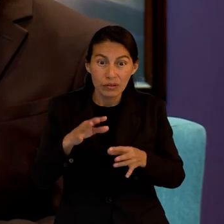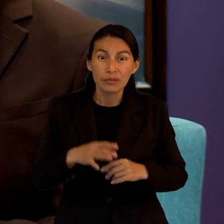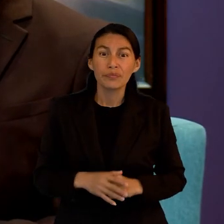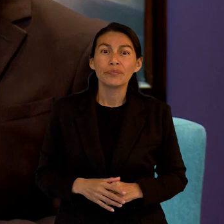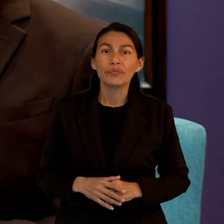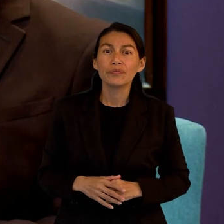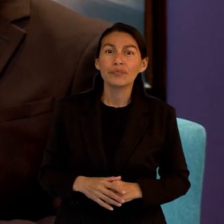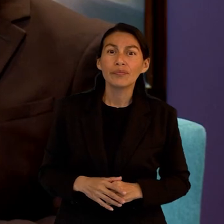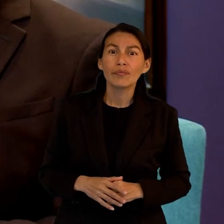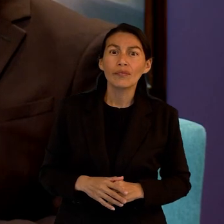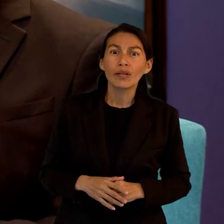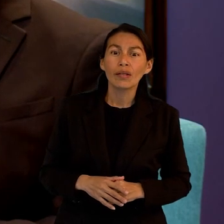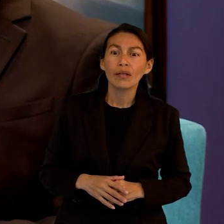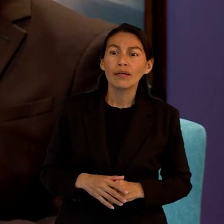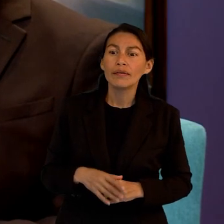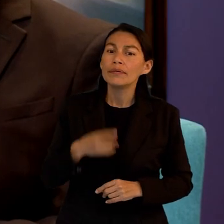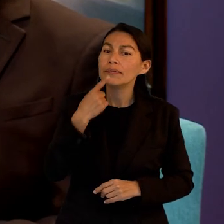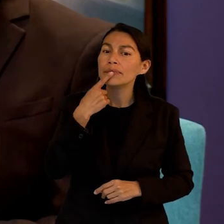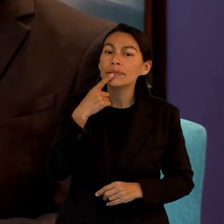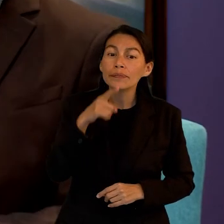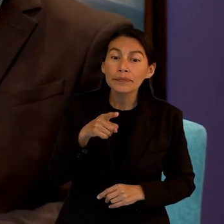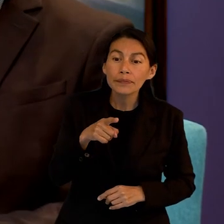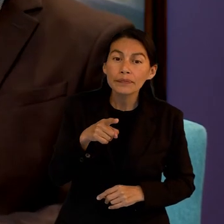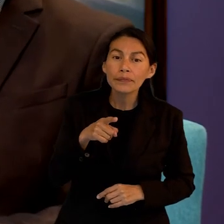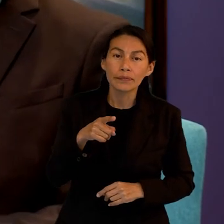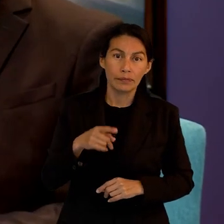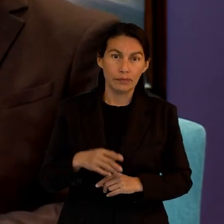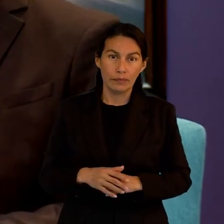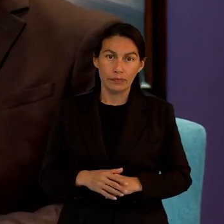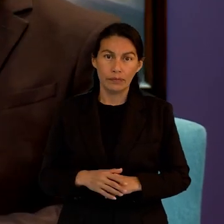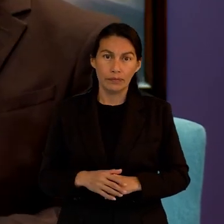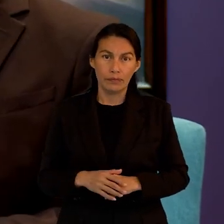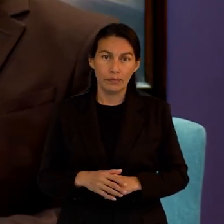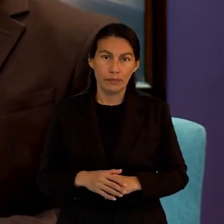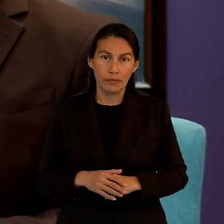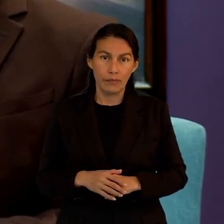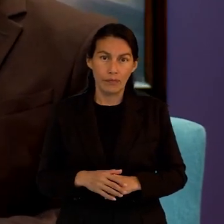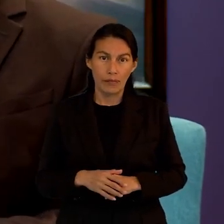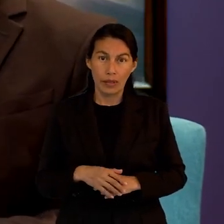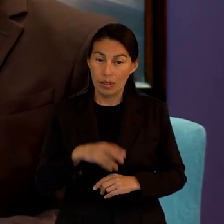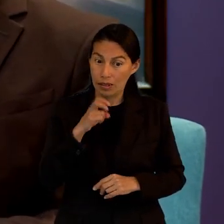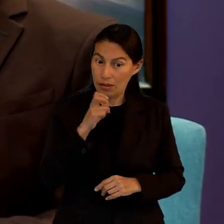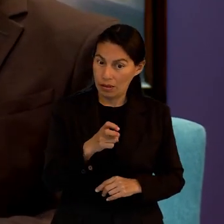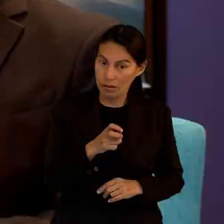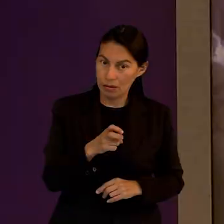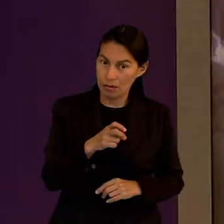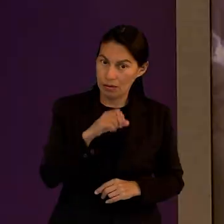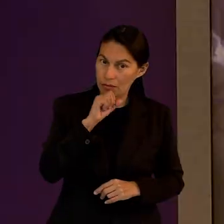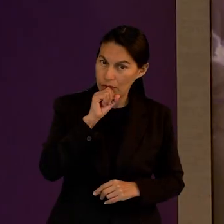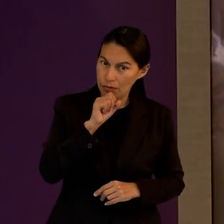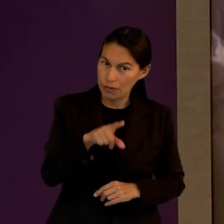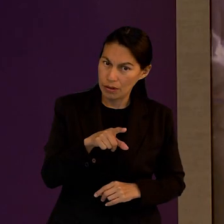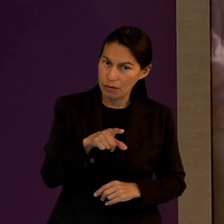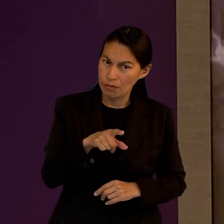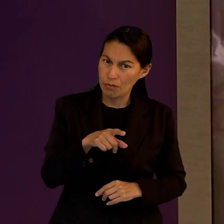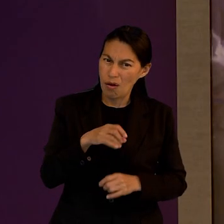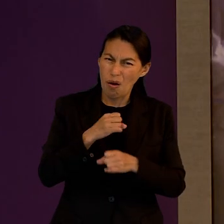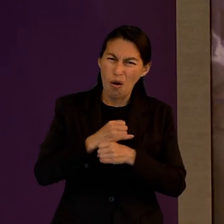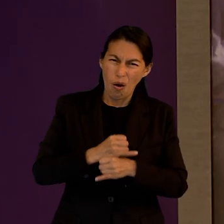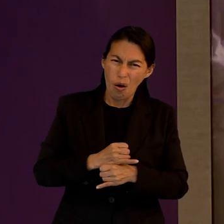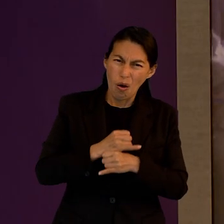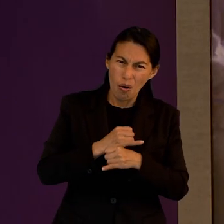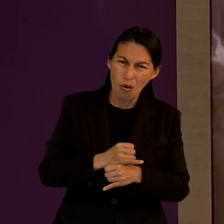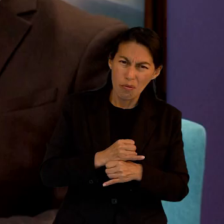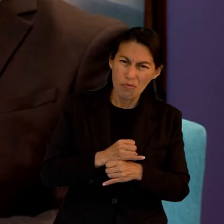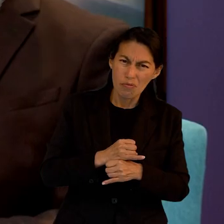josué y estaba allí como un acusador es el mismo que suscitó dudas sobre la